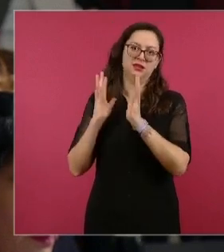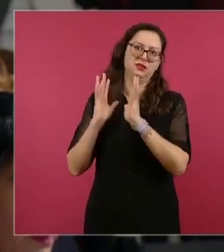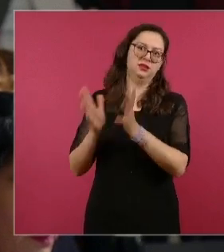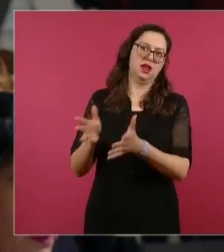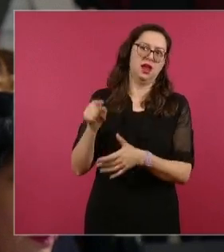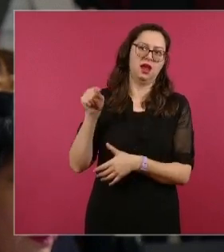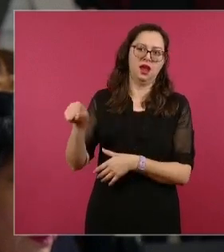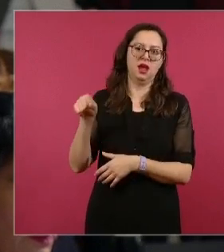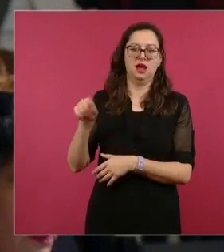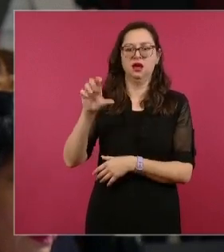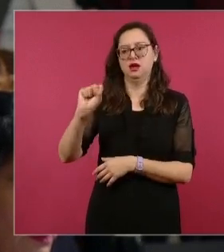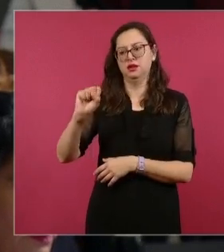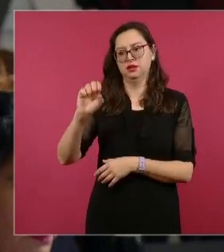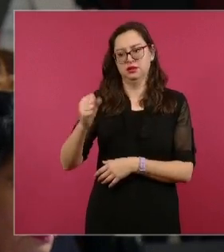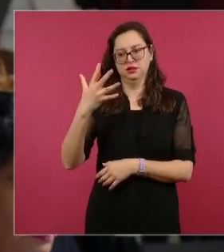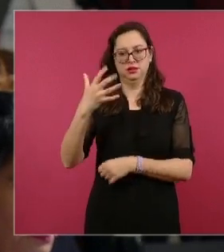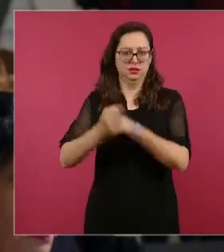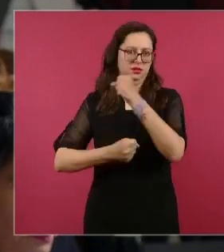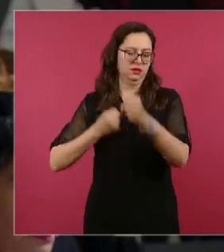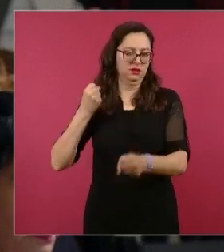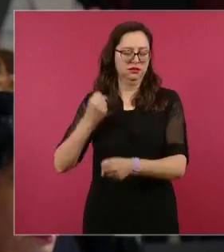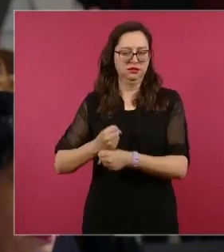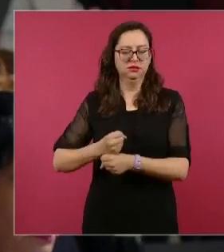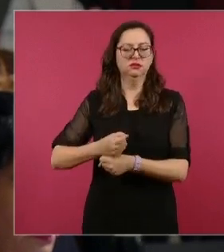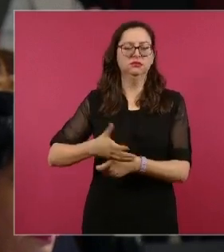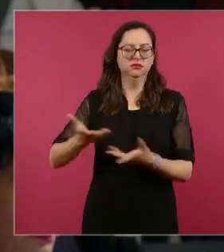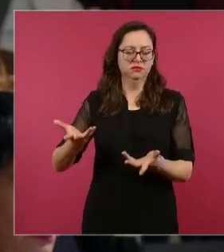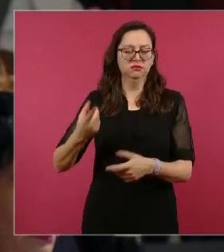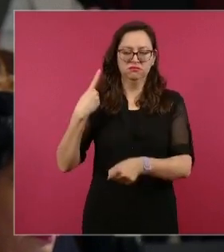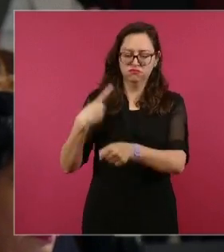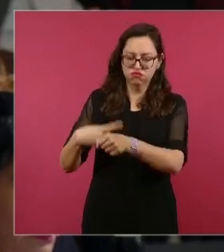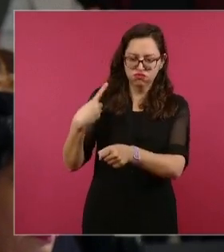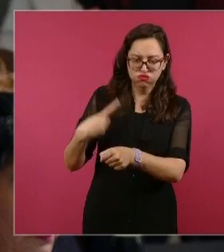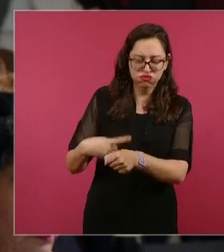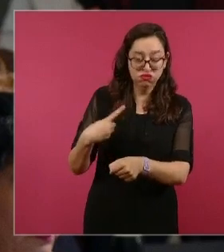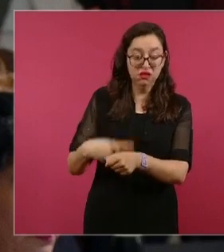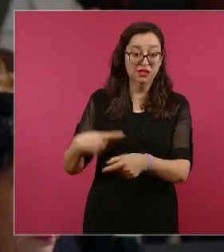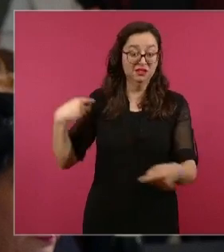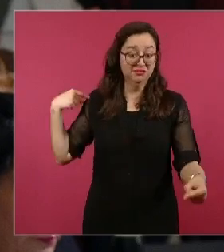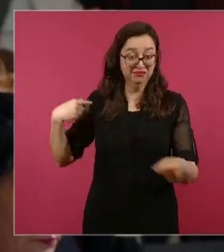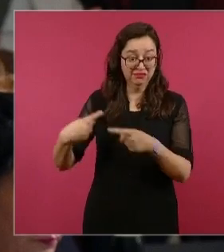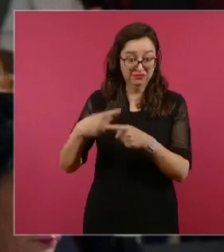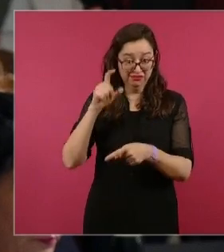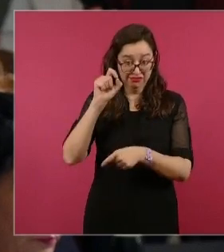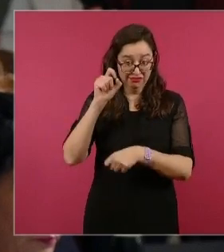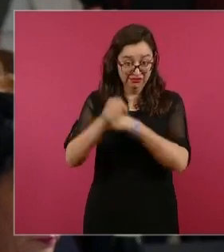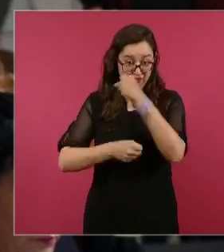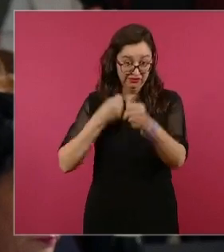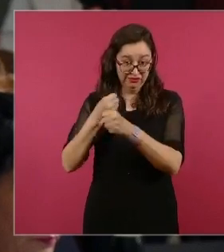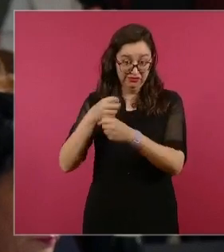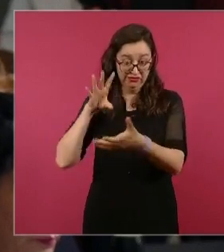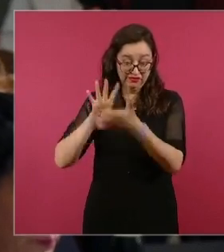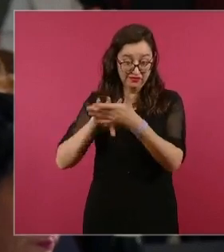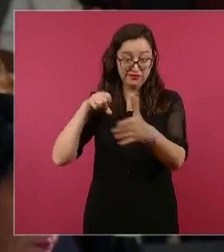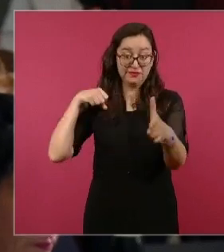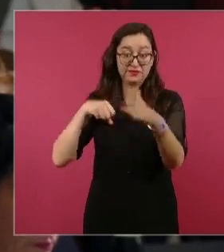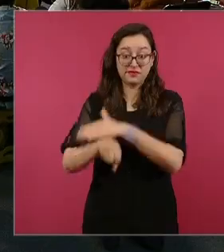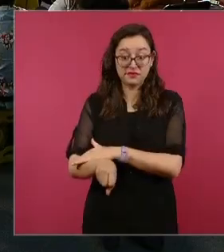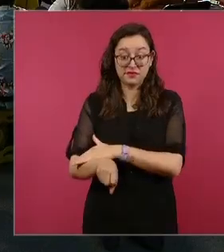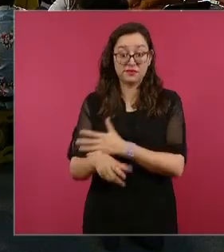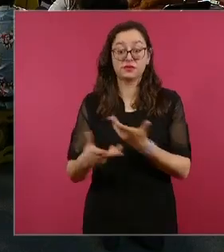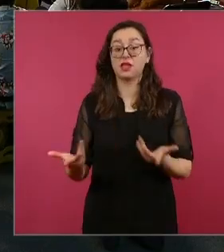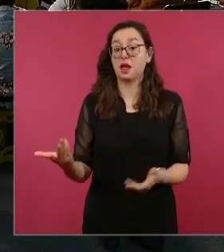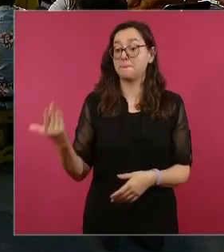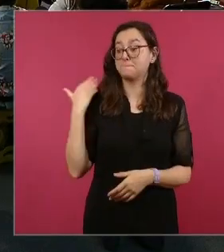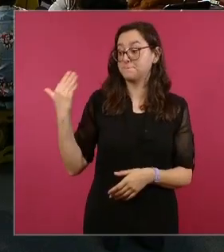de 65 años, es una persona que ya está enferma, que ha llevado 20 años en prisión sin esta sentencia, hasta ahorita